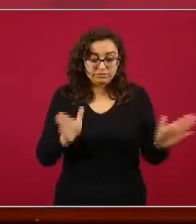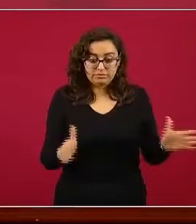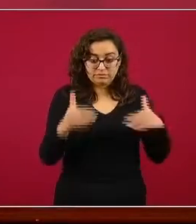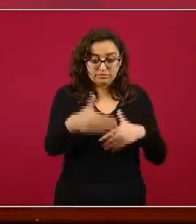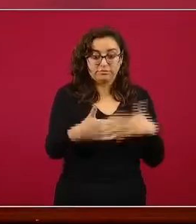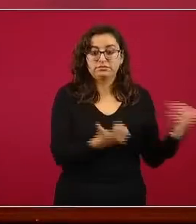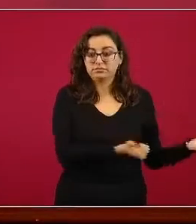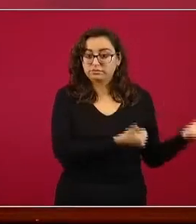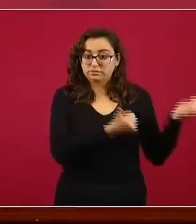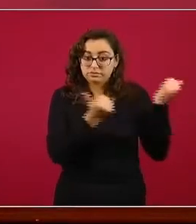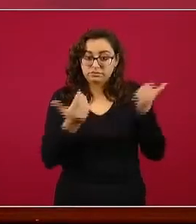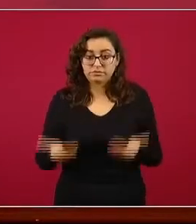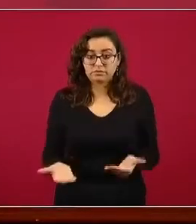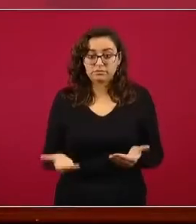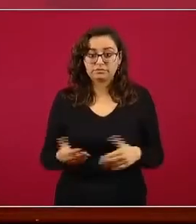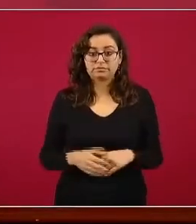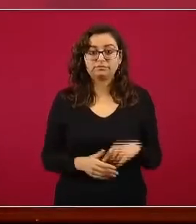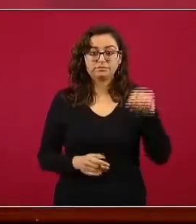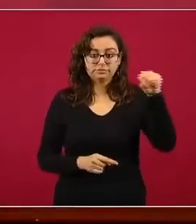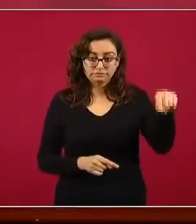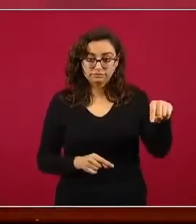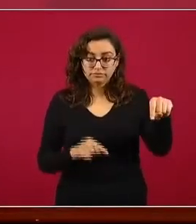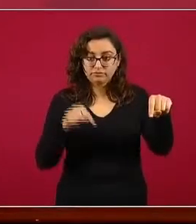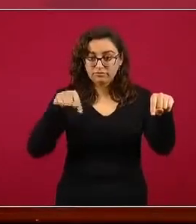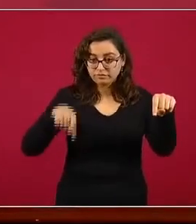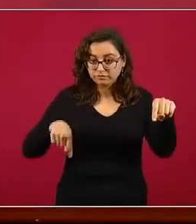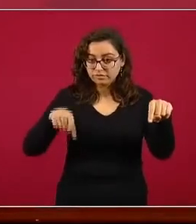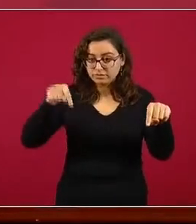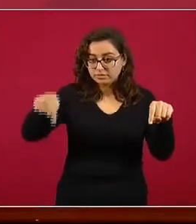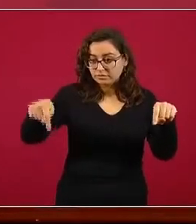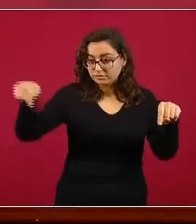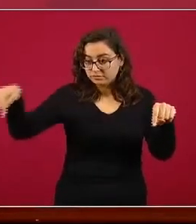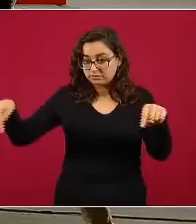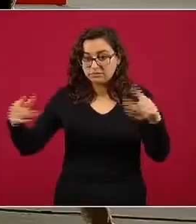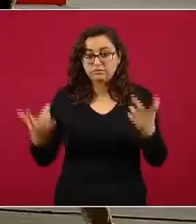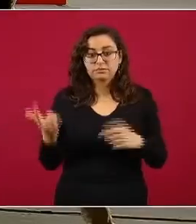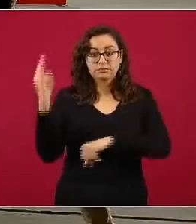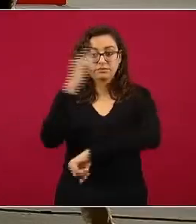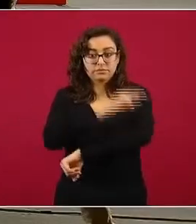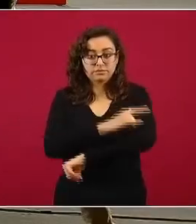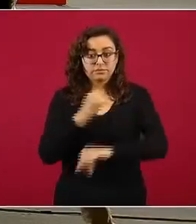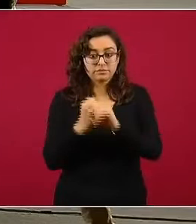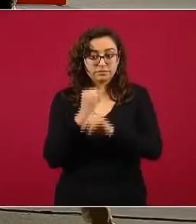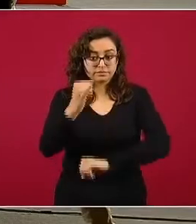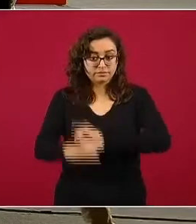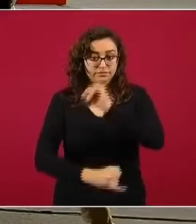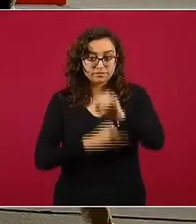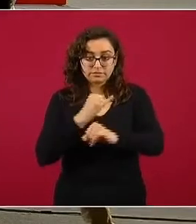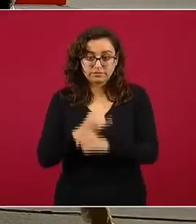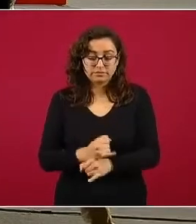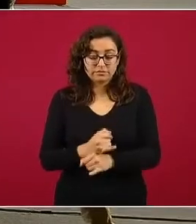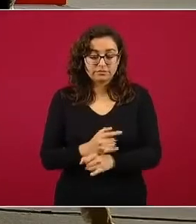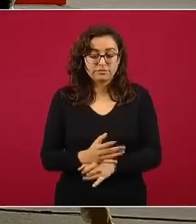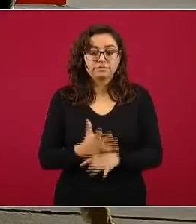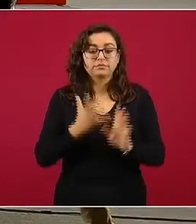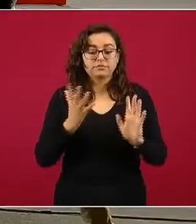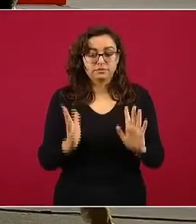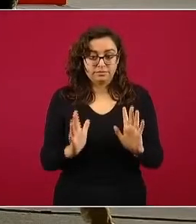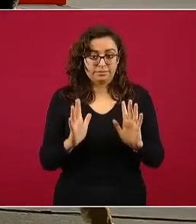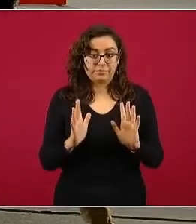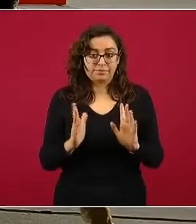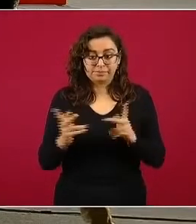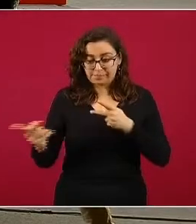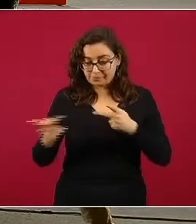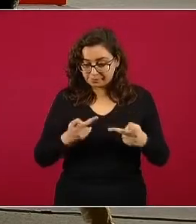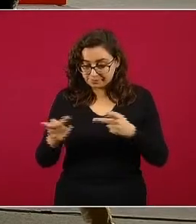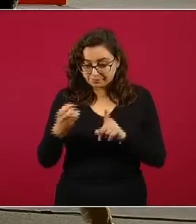entregará en los puntos en aeropuertos internacionales, de acuerdo al plan de uso.